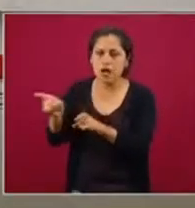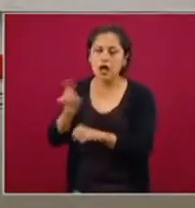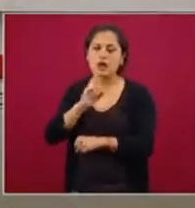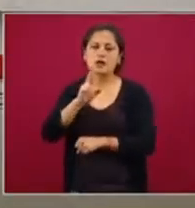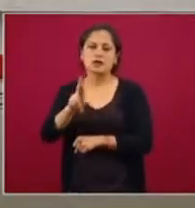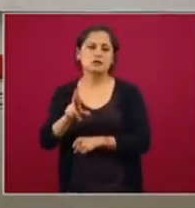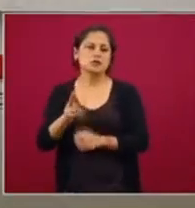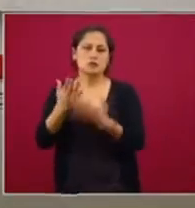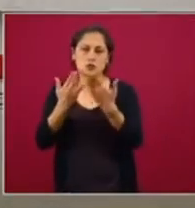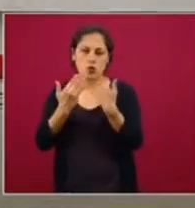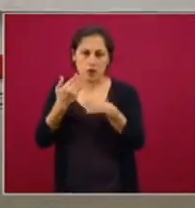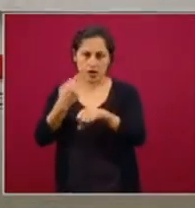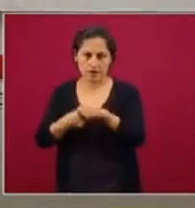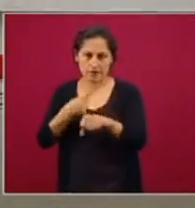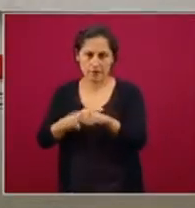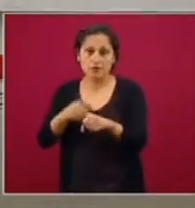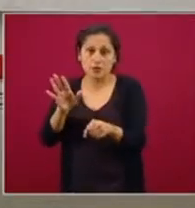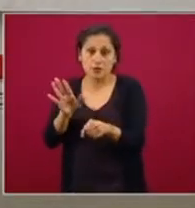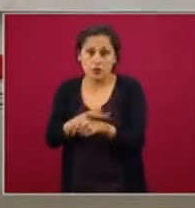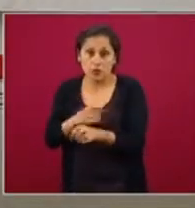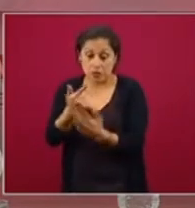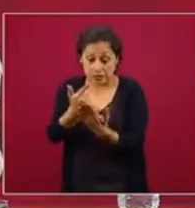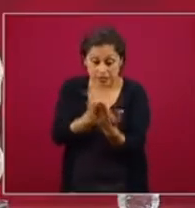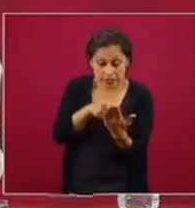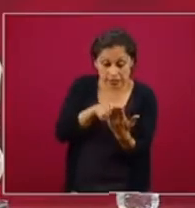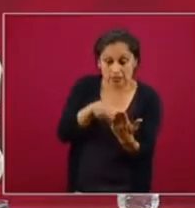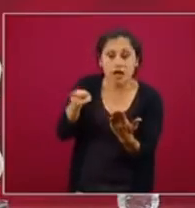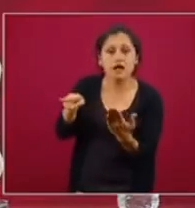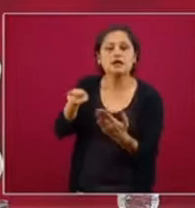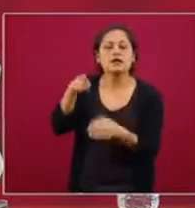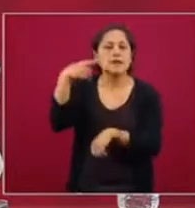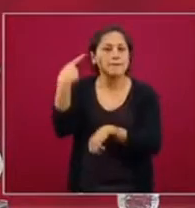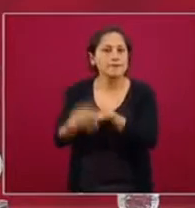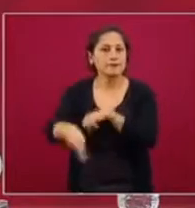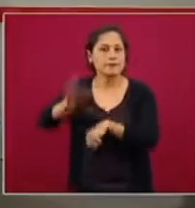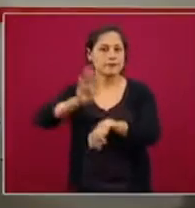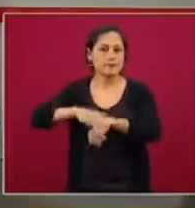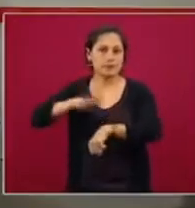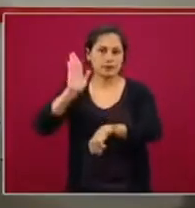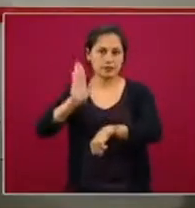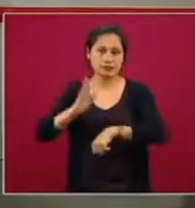casi 70 que en mayor contacto había estado. Ese es cómo funciona.